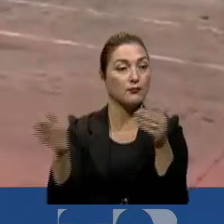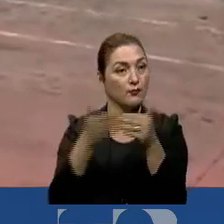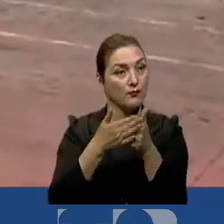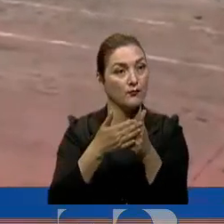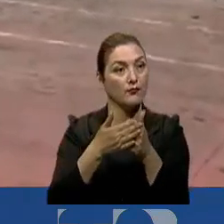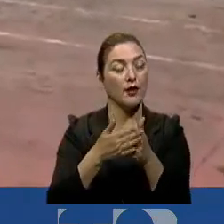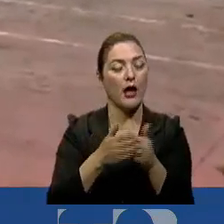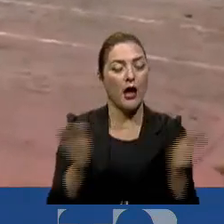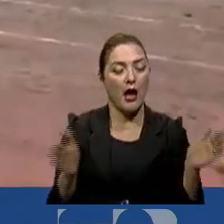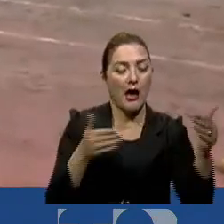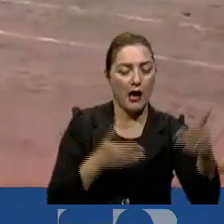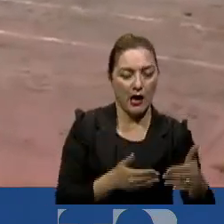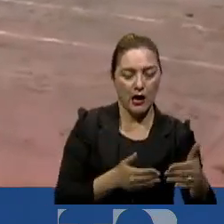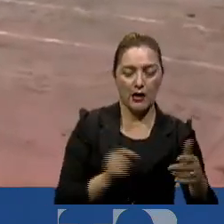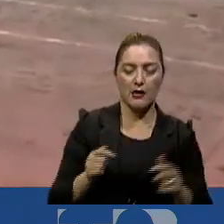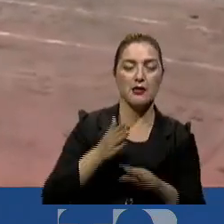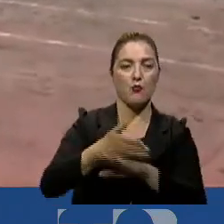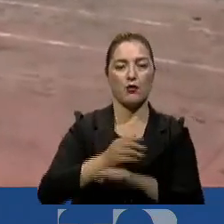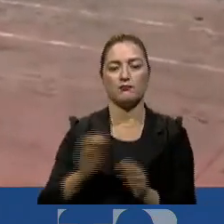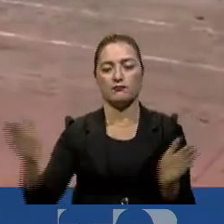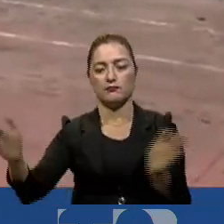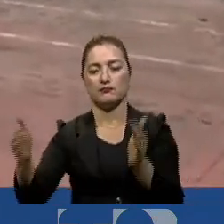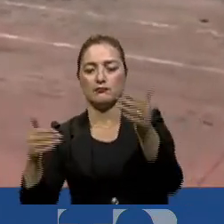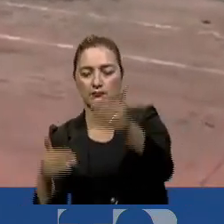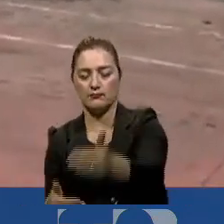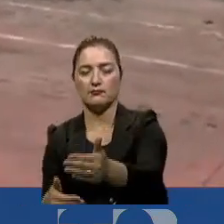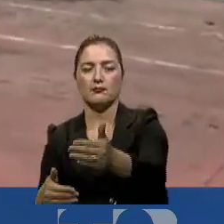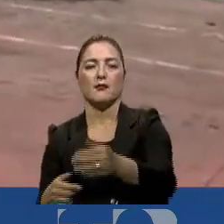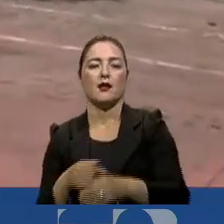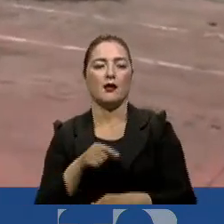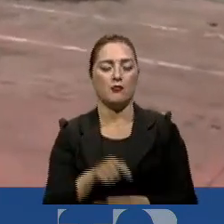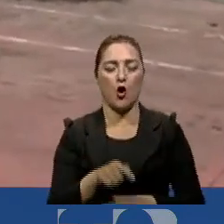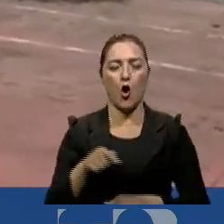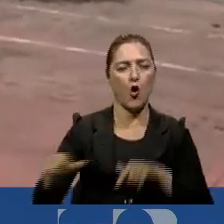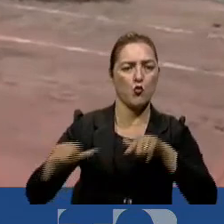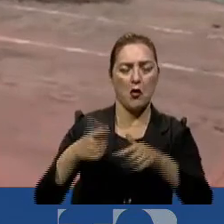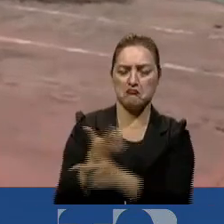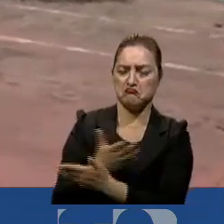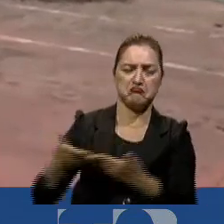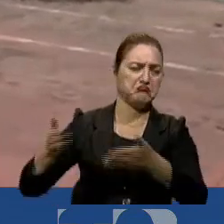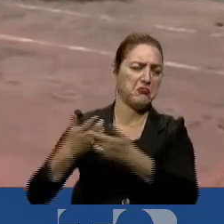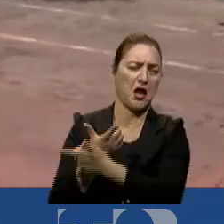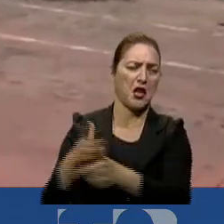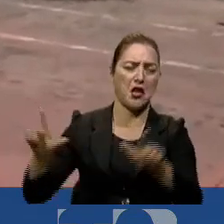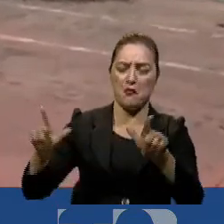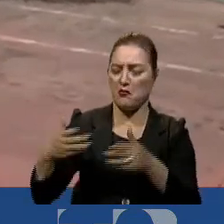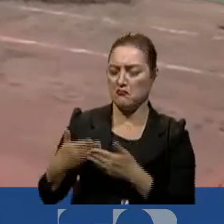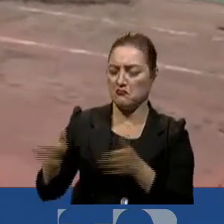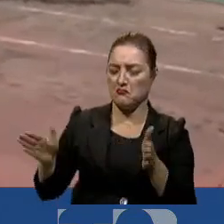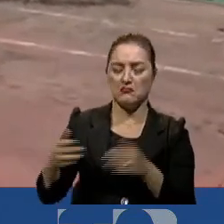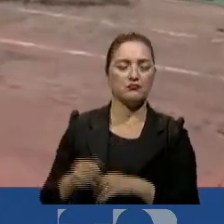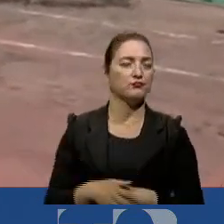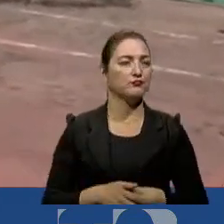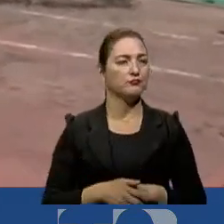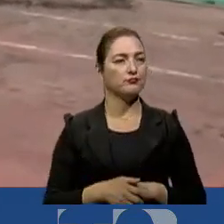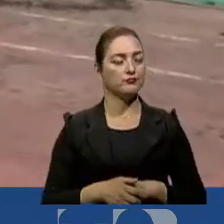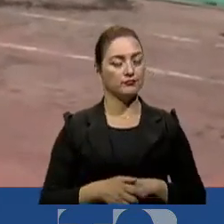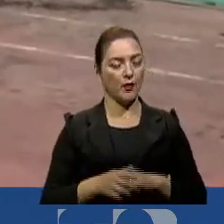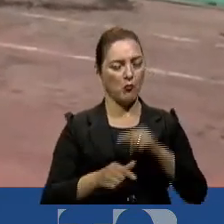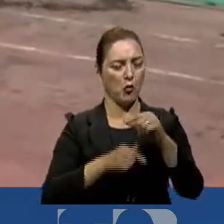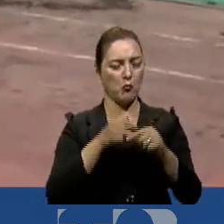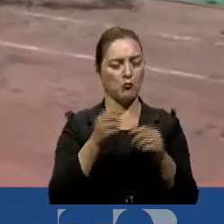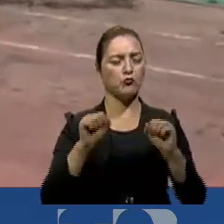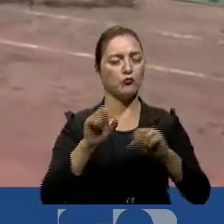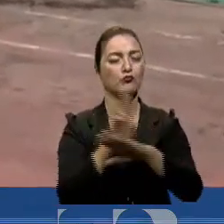serán parciales. Mientras tanto, la ciudadanía podrá utilizar los otros espacios que ya se van habilitando poco a poco. Esa es la información